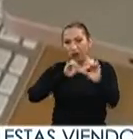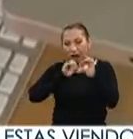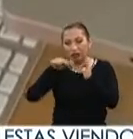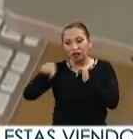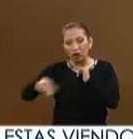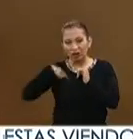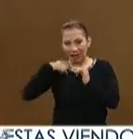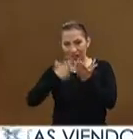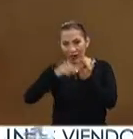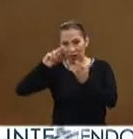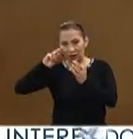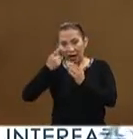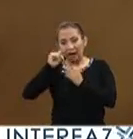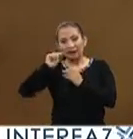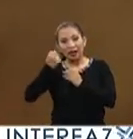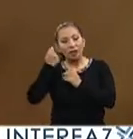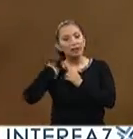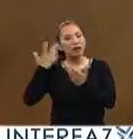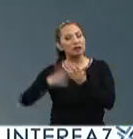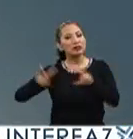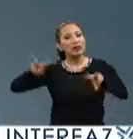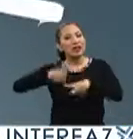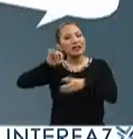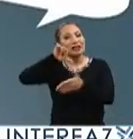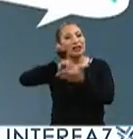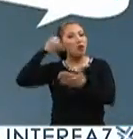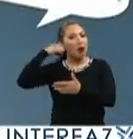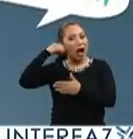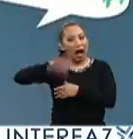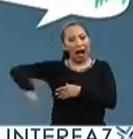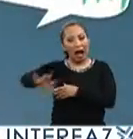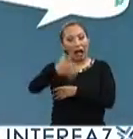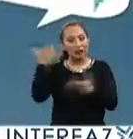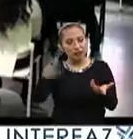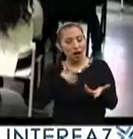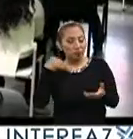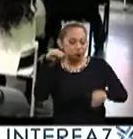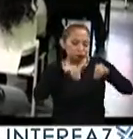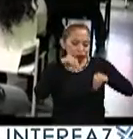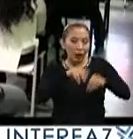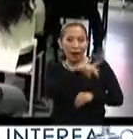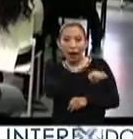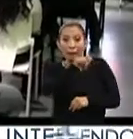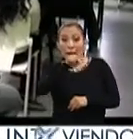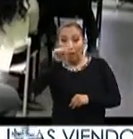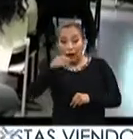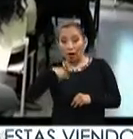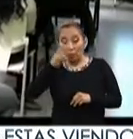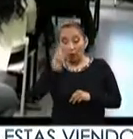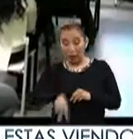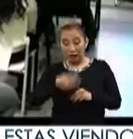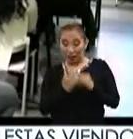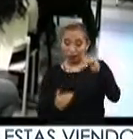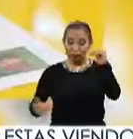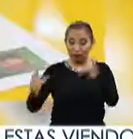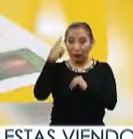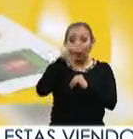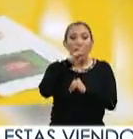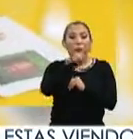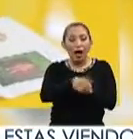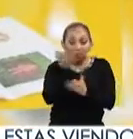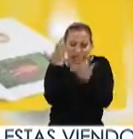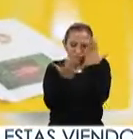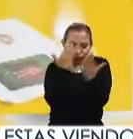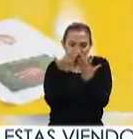Comunicación de la Universidad Tecnológica de los Valles Centrales de Oaxaca crearon una aplicación de realidad aumentada para mejorar